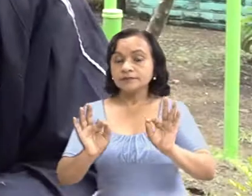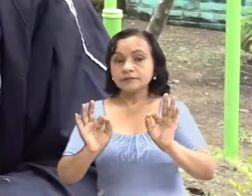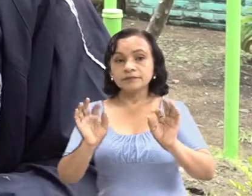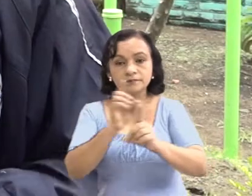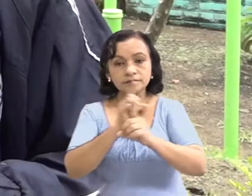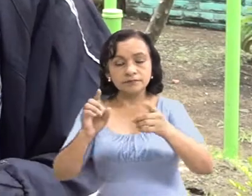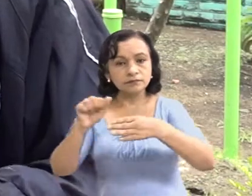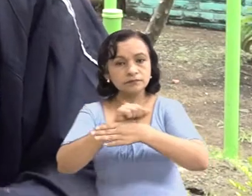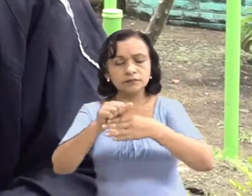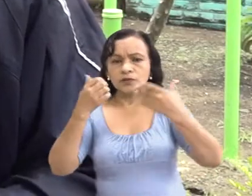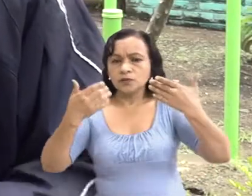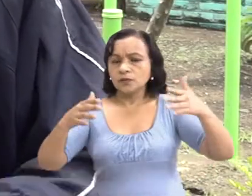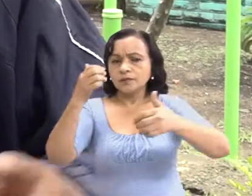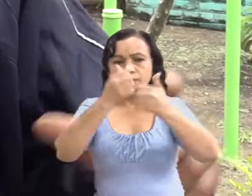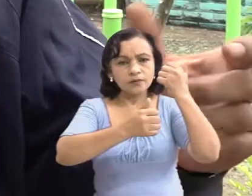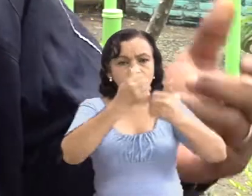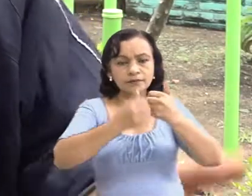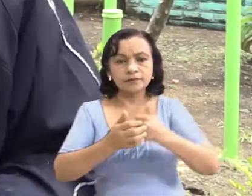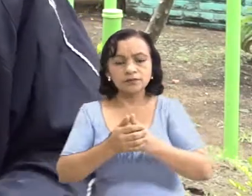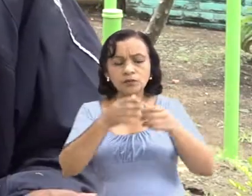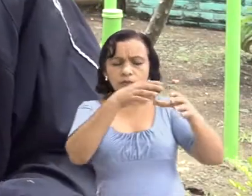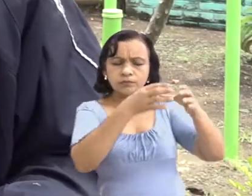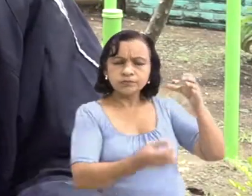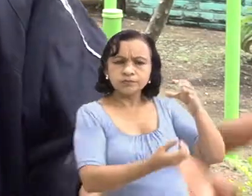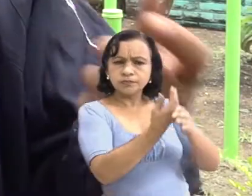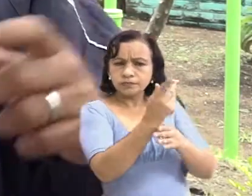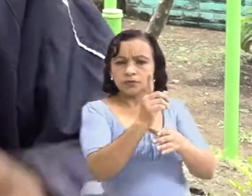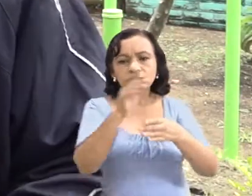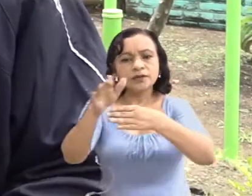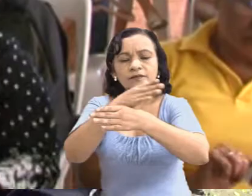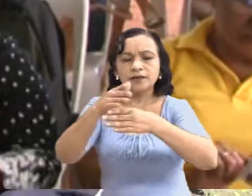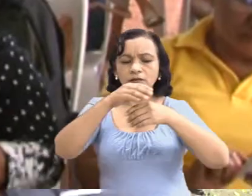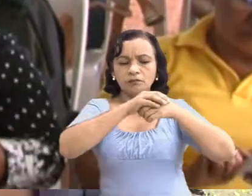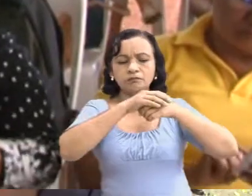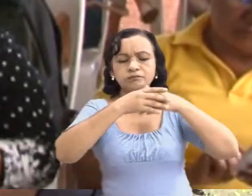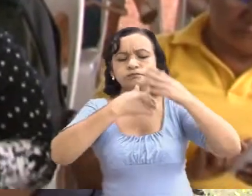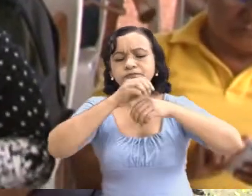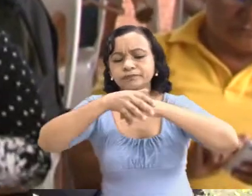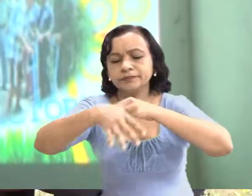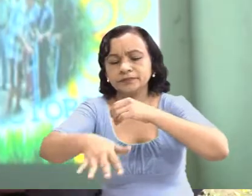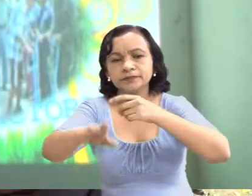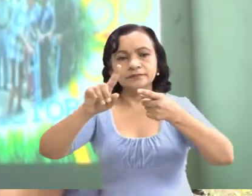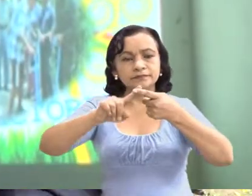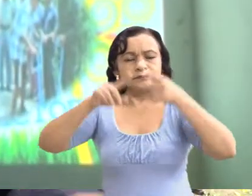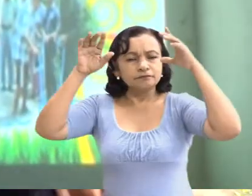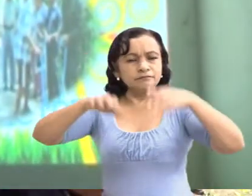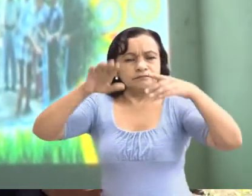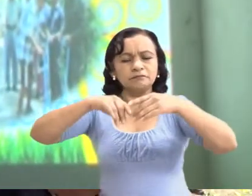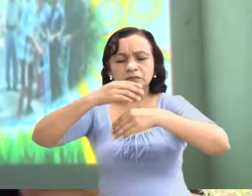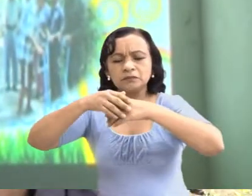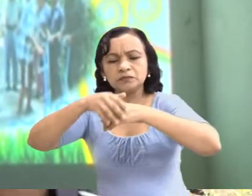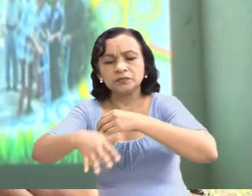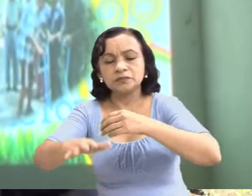estar preparados ante cualquier fenómeno, no solamente ante una erupción volcánica, sino también ante un deslave, ante un diluvio,